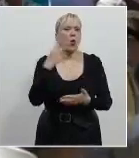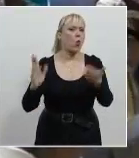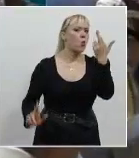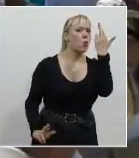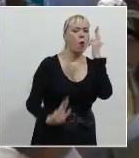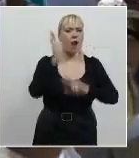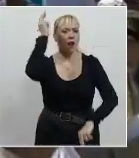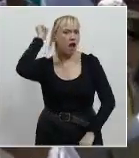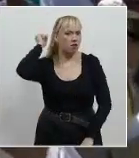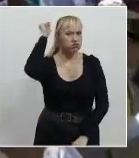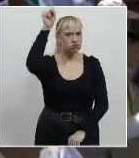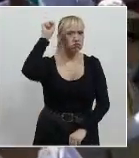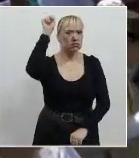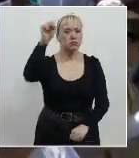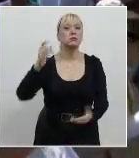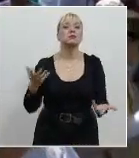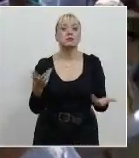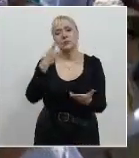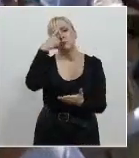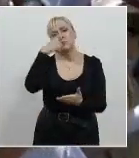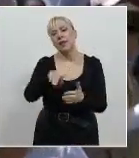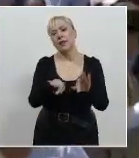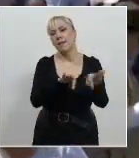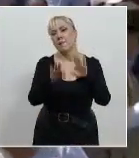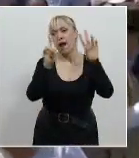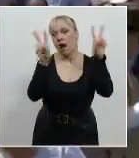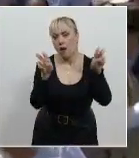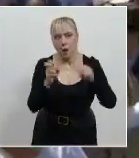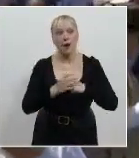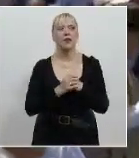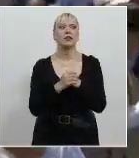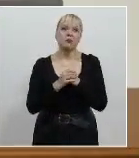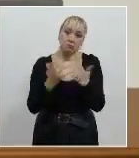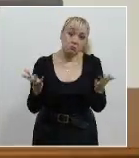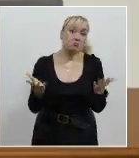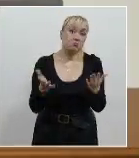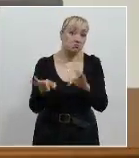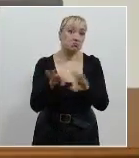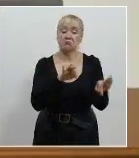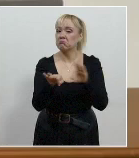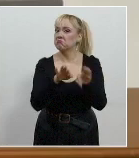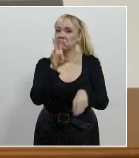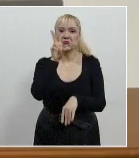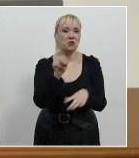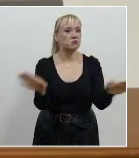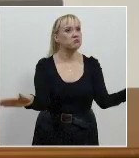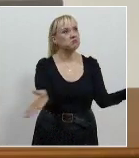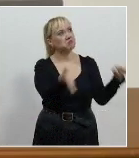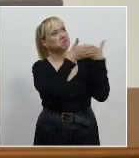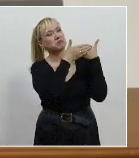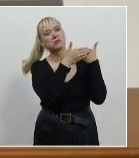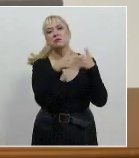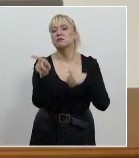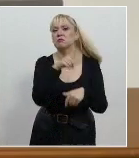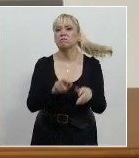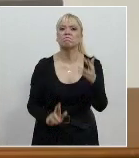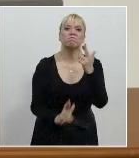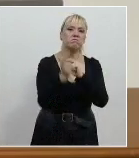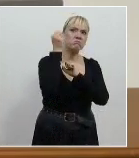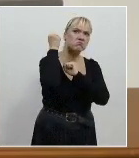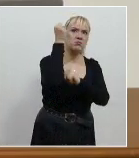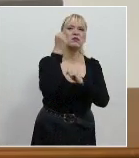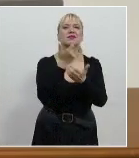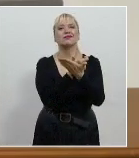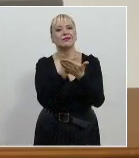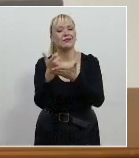la luz de la reforma en materia de justicia laboral, acto que implica la suspensión total de actividades en una empresa que tiene como